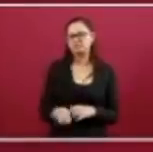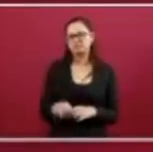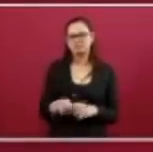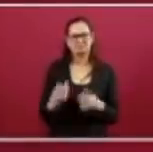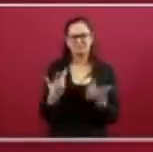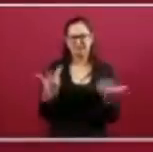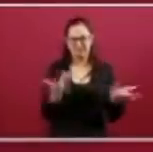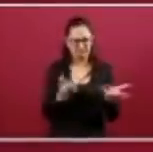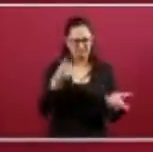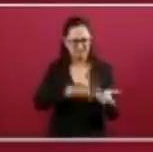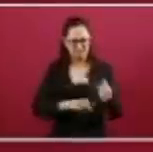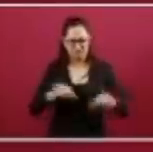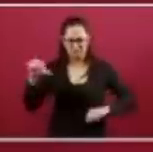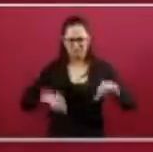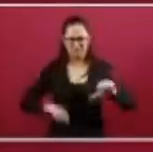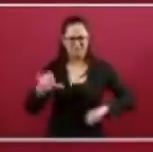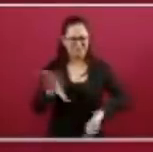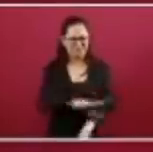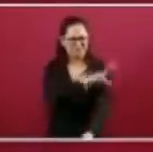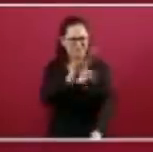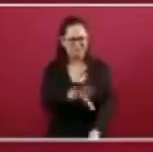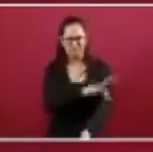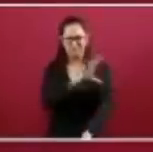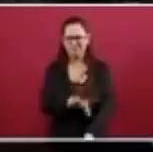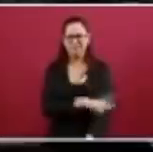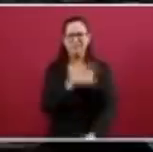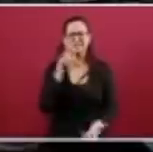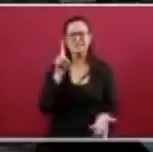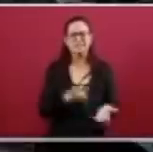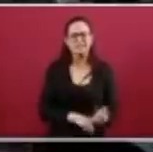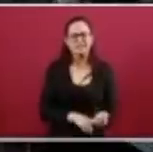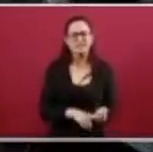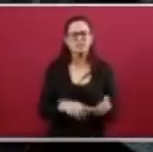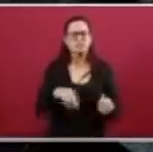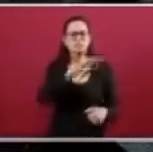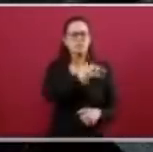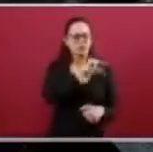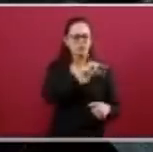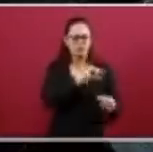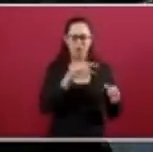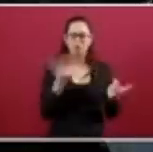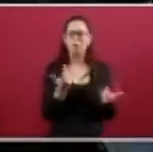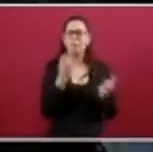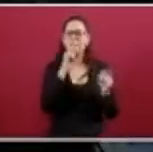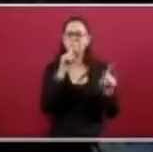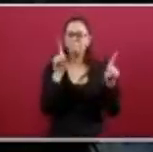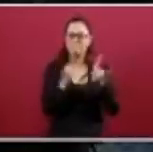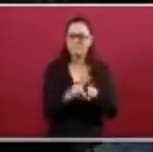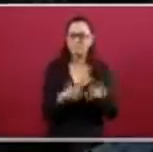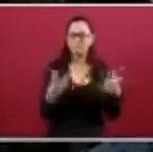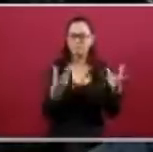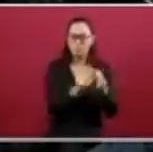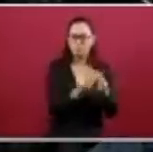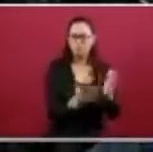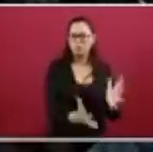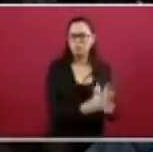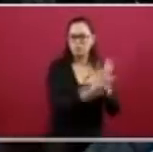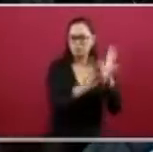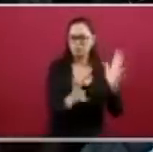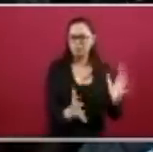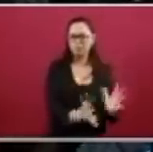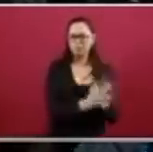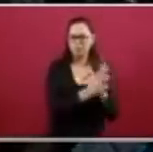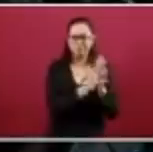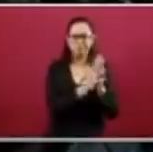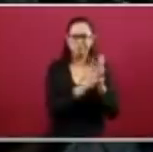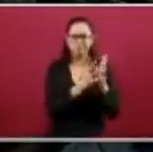generación de electricidad asociada con intereses privados y participa precisamente en este